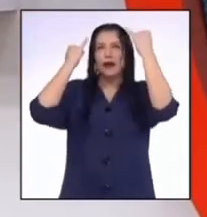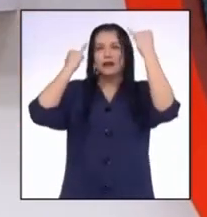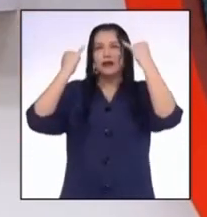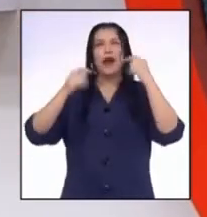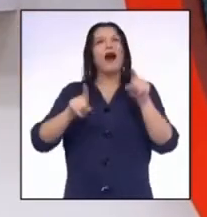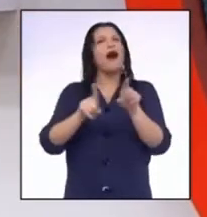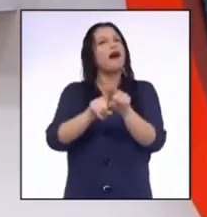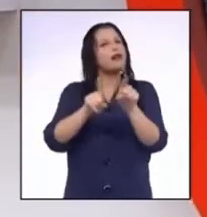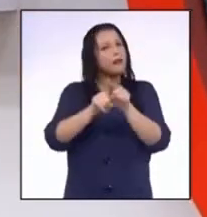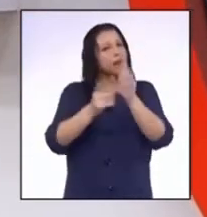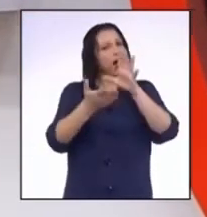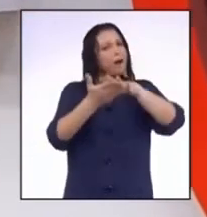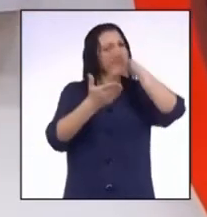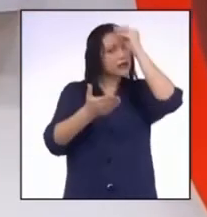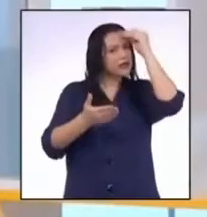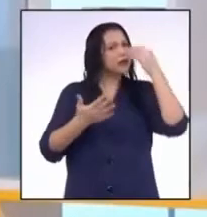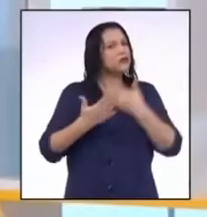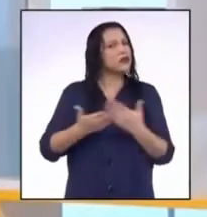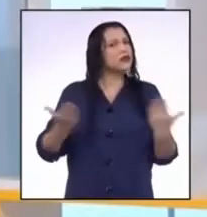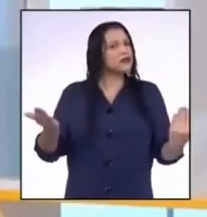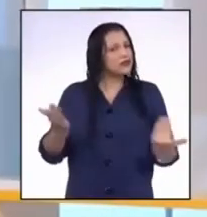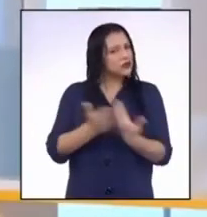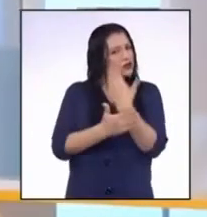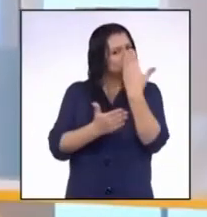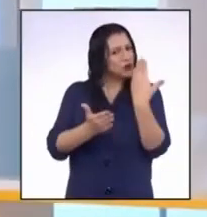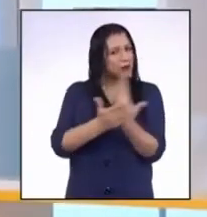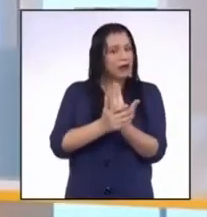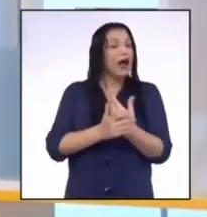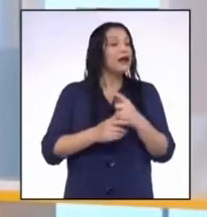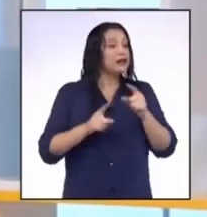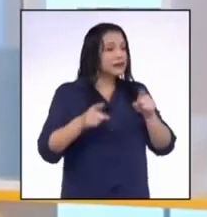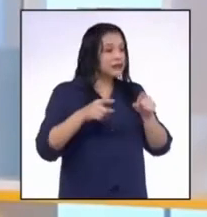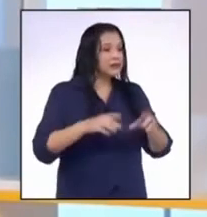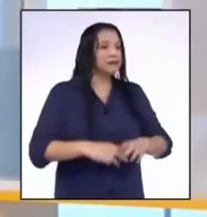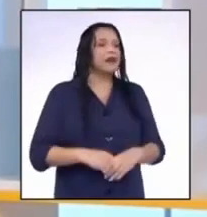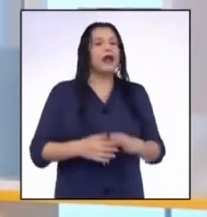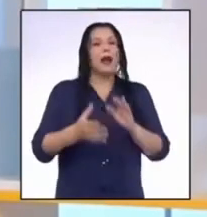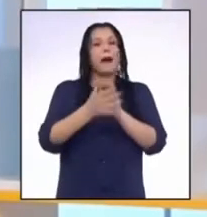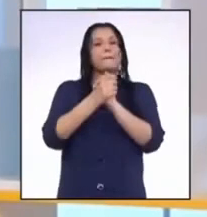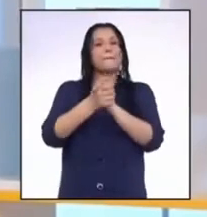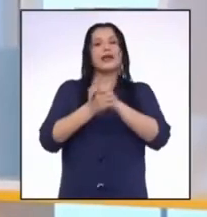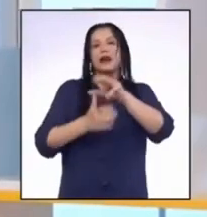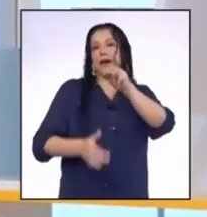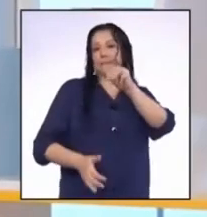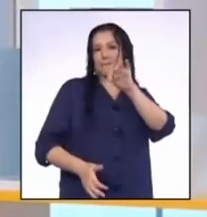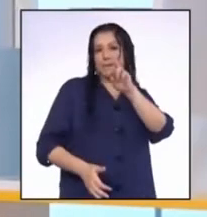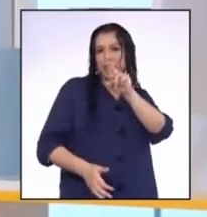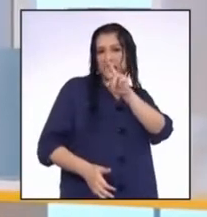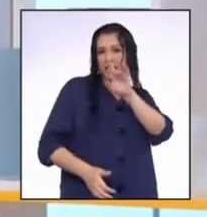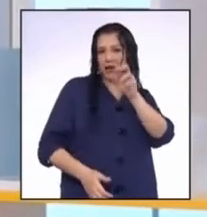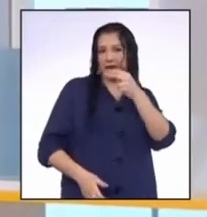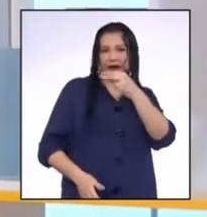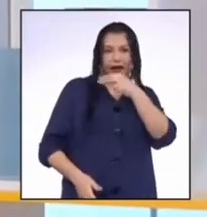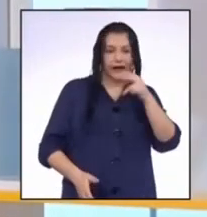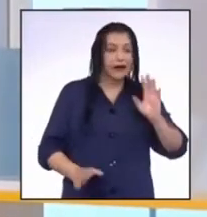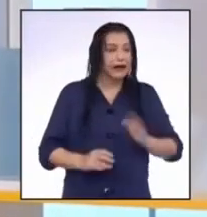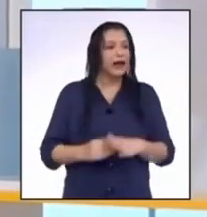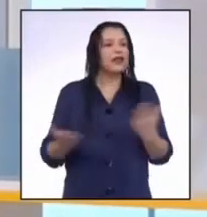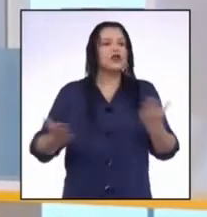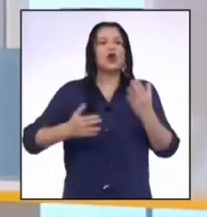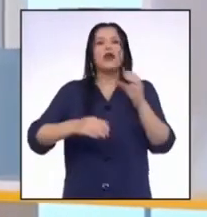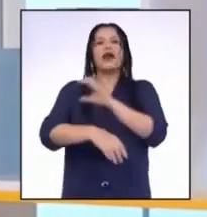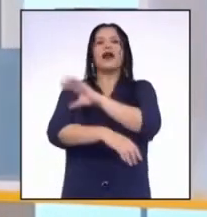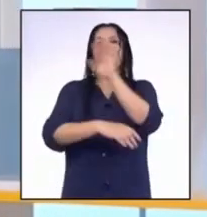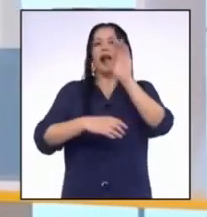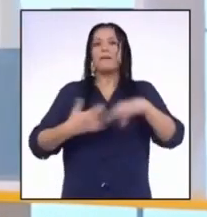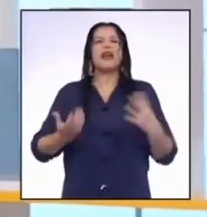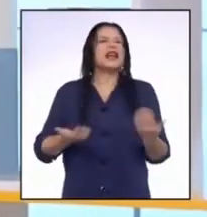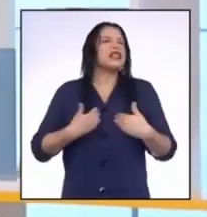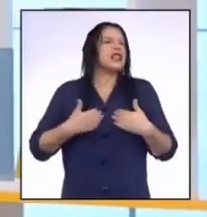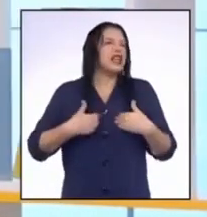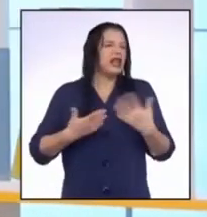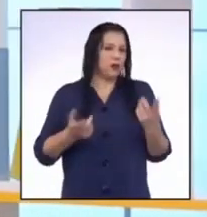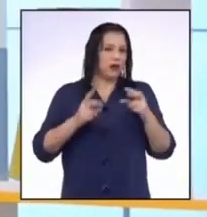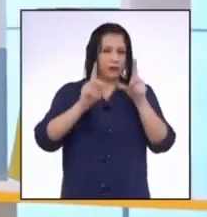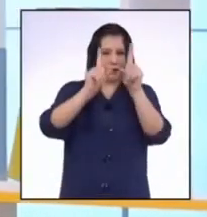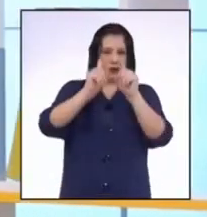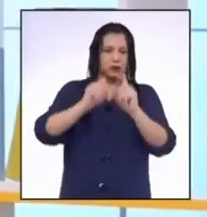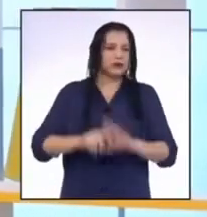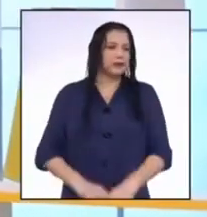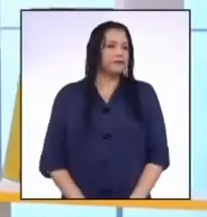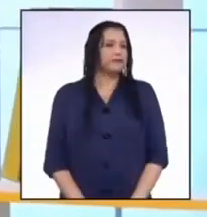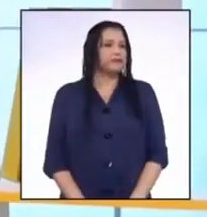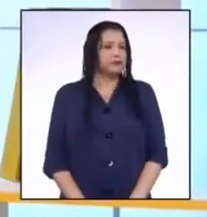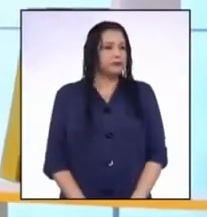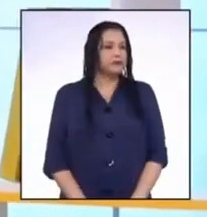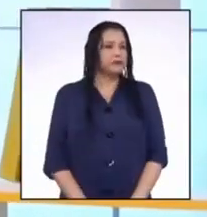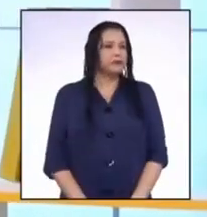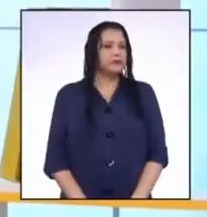incluso aprendemos algo nuevo. Aquí hay una. Nuestra amiga Miriam Herrera de Cajamarca tiene una pregunta.